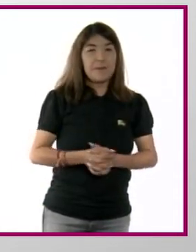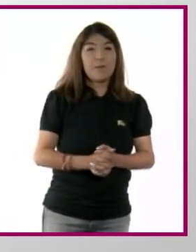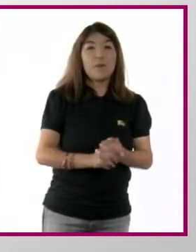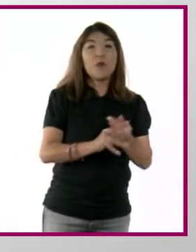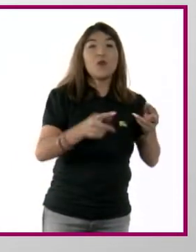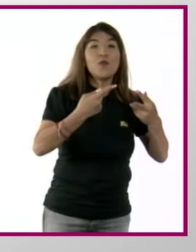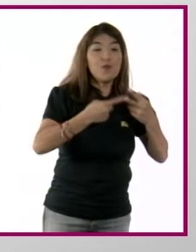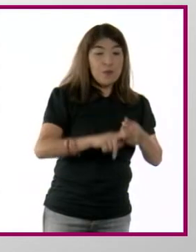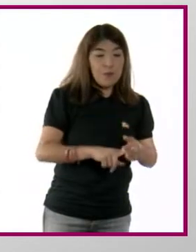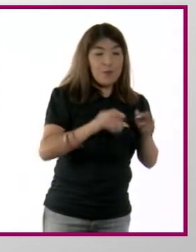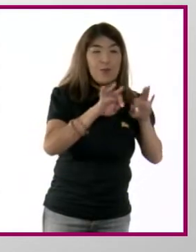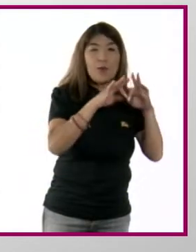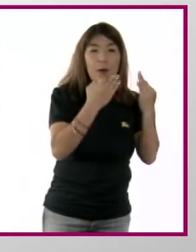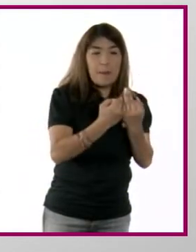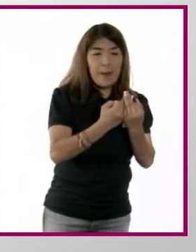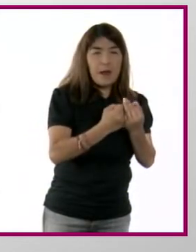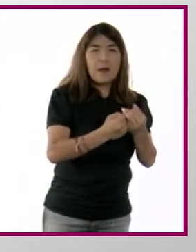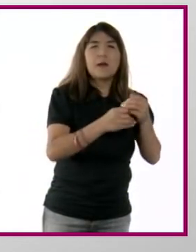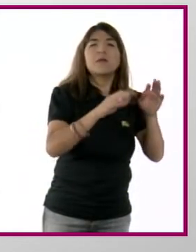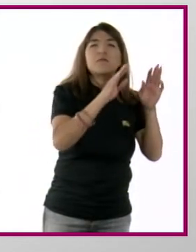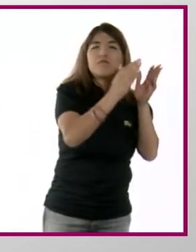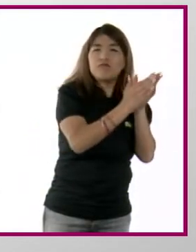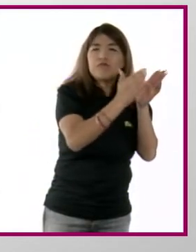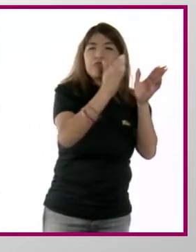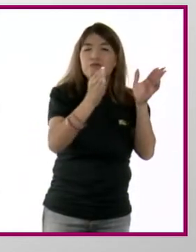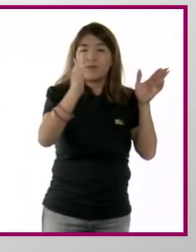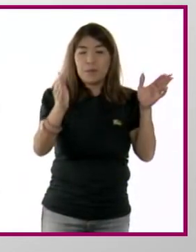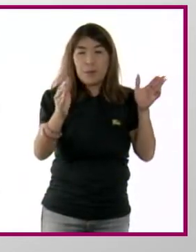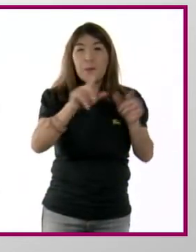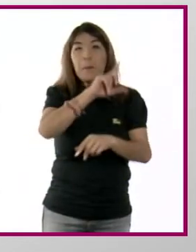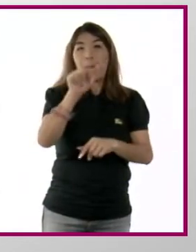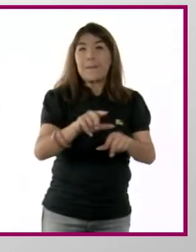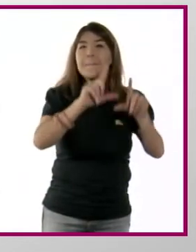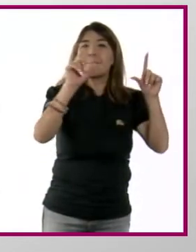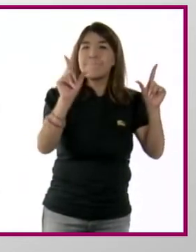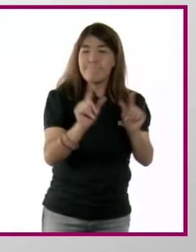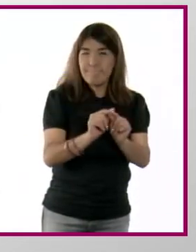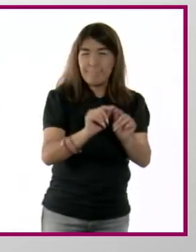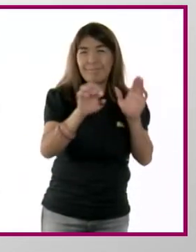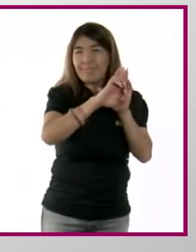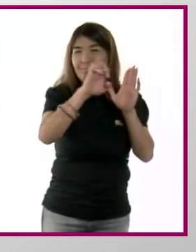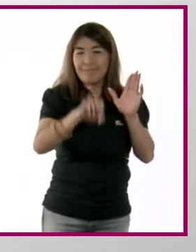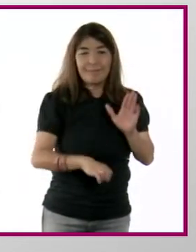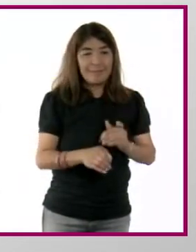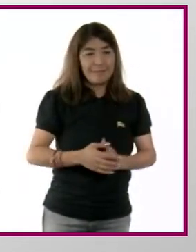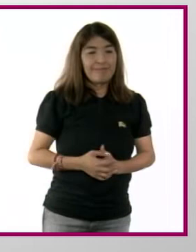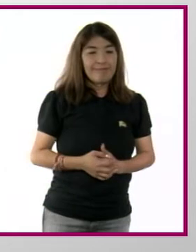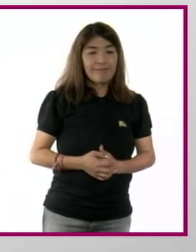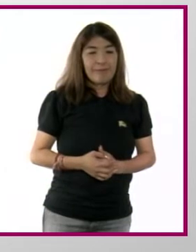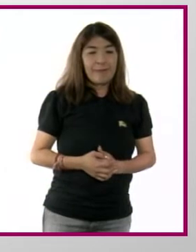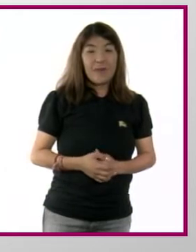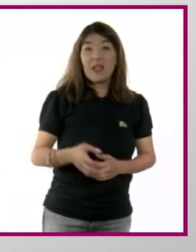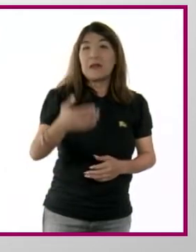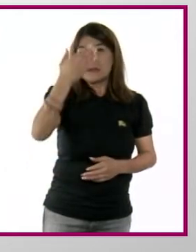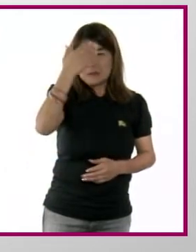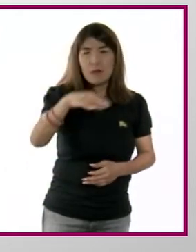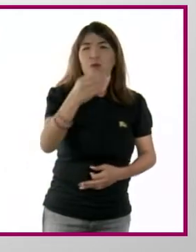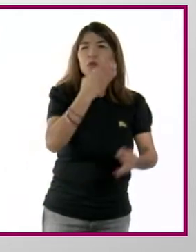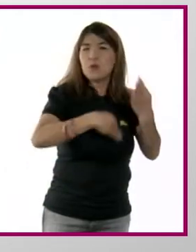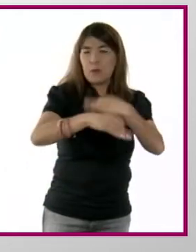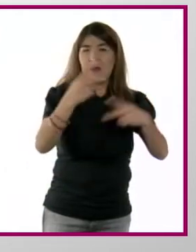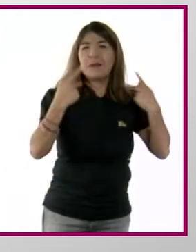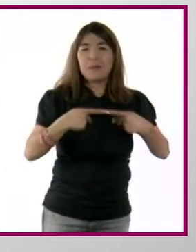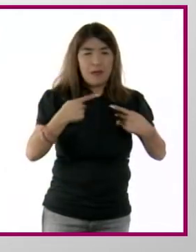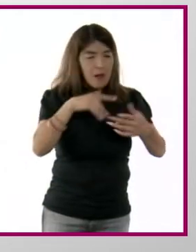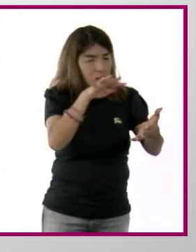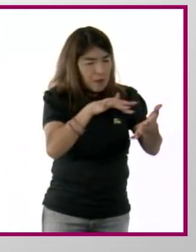ciertas premisas y llegamos a una conclusión. En nuestro ejemplo podríamos decir: Sabemos que todos los lectores conocen a Alicia